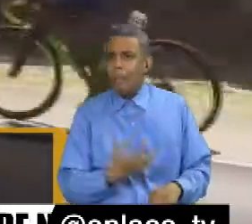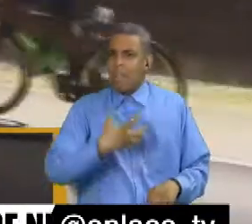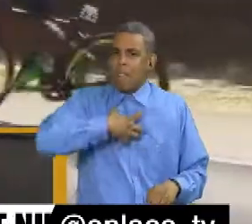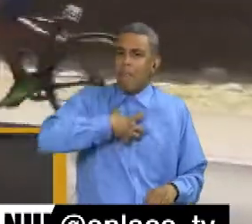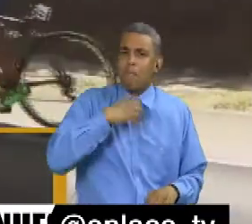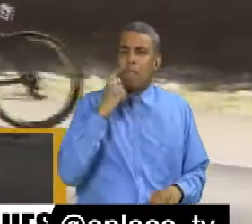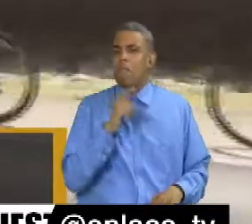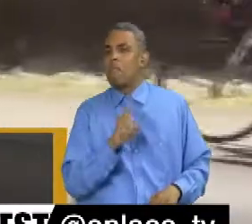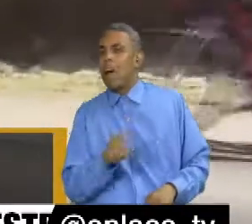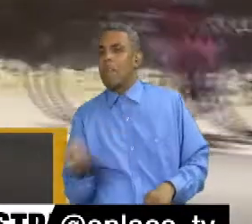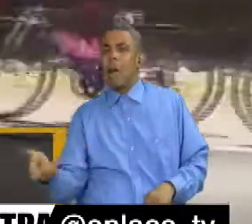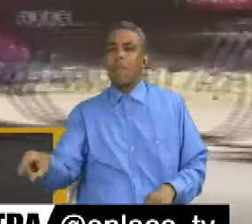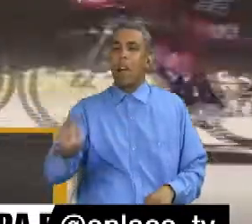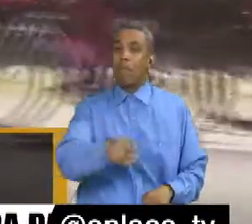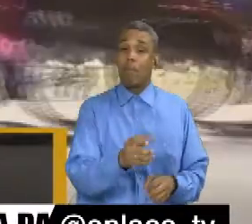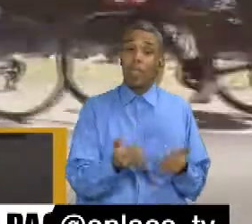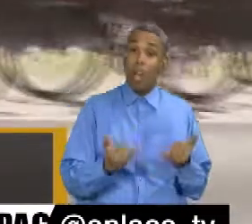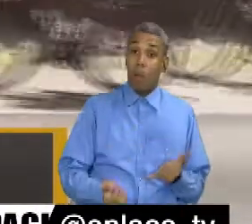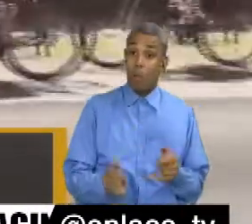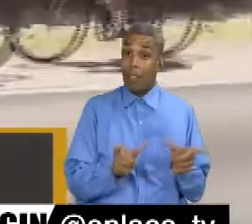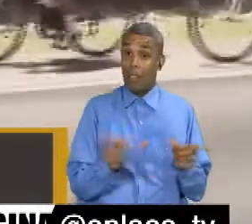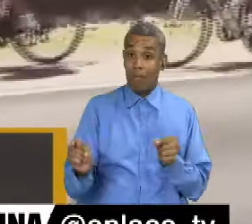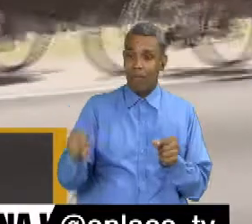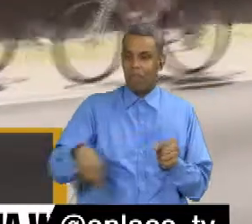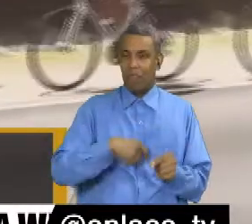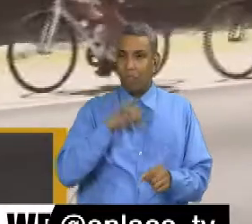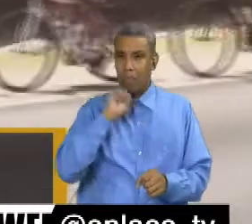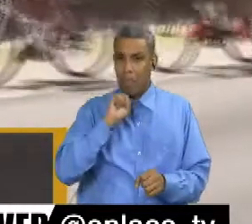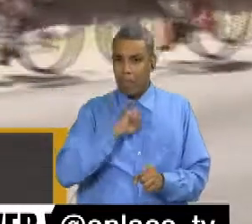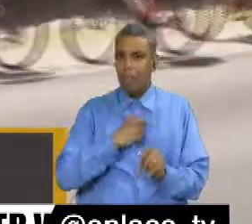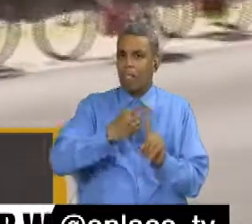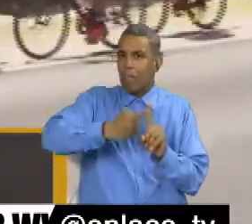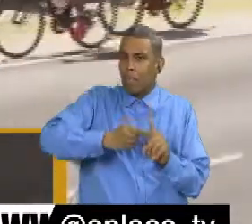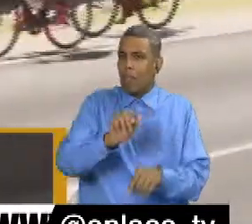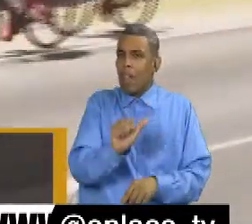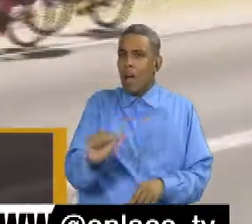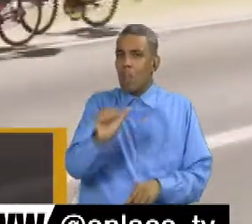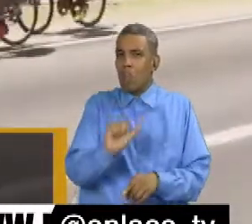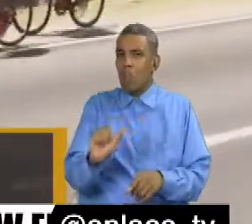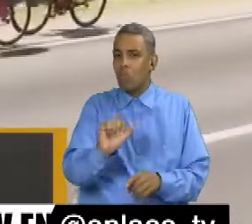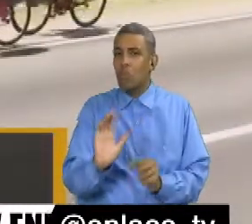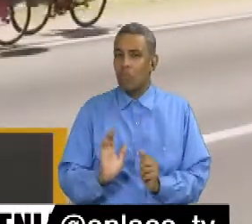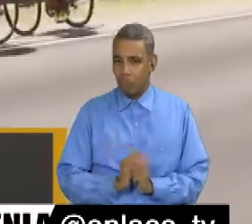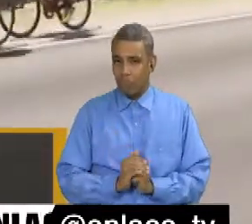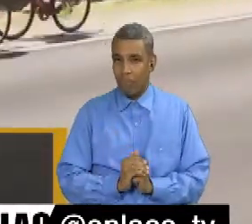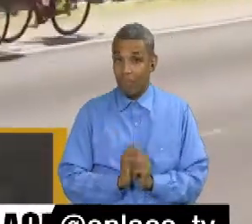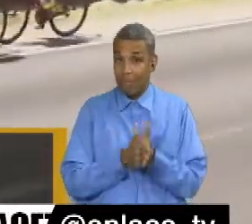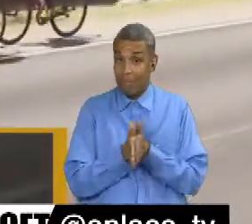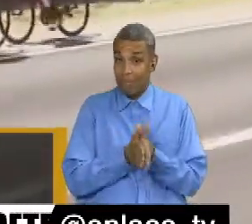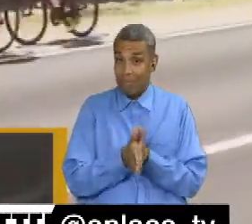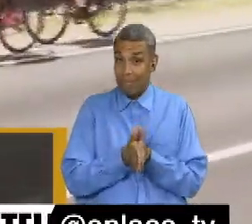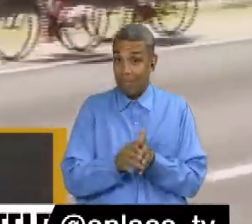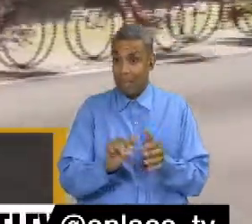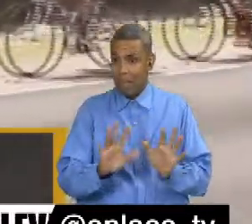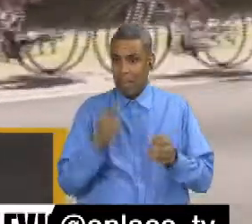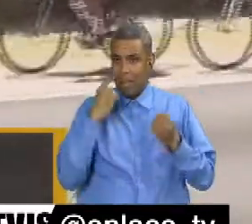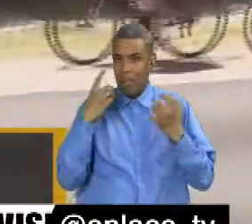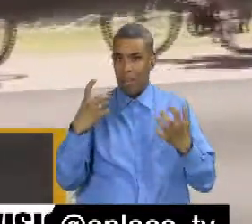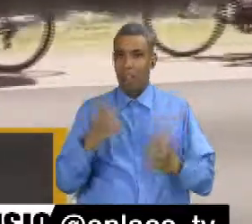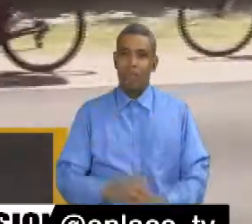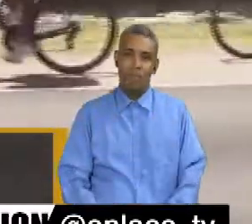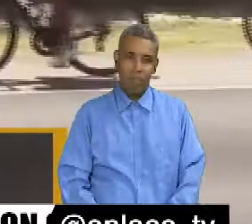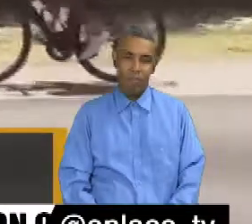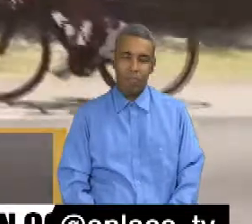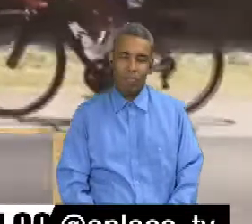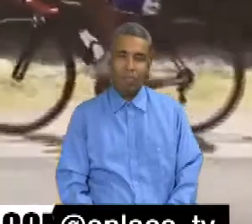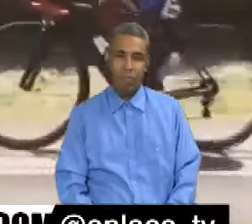del mundo. Todo está dispuesto para el arribo de la Vuelta a Colombia a Barranca Bermeja el próximo mes de agosto en uno de los mejores momentos del deporte del pedal